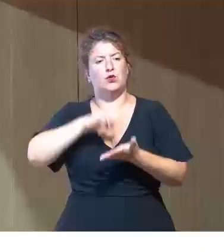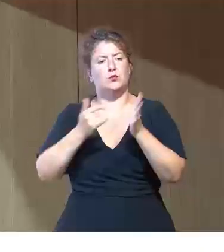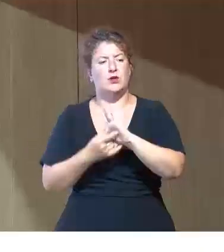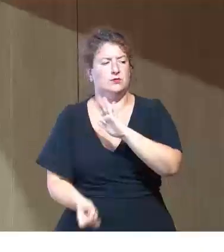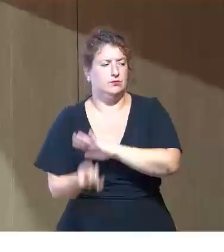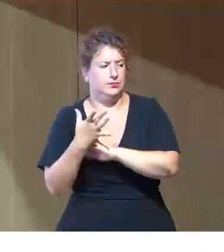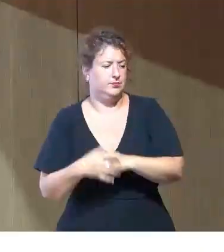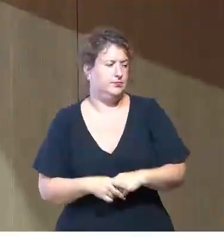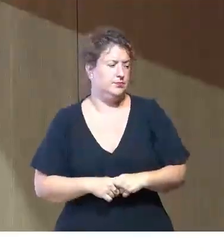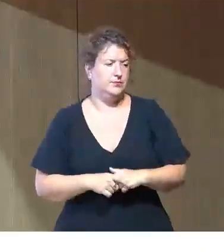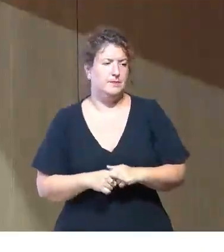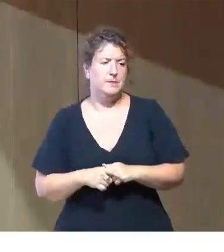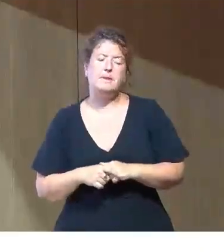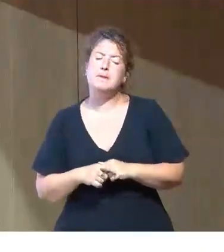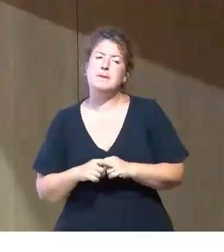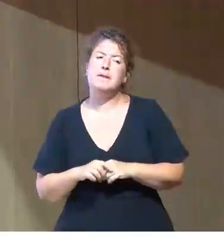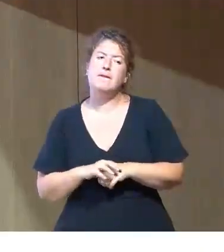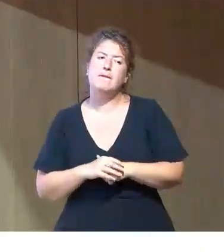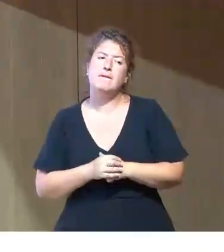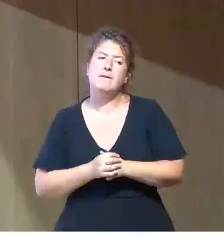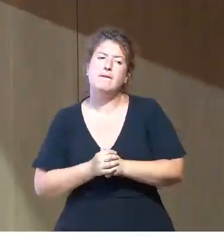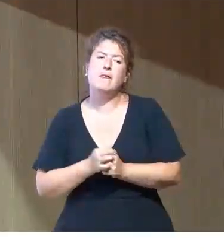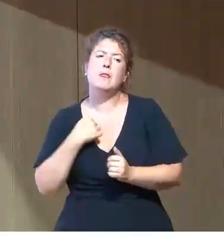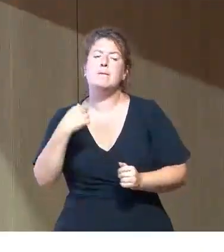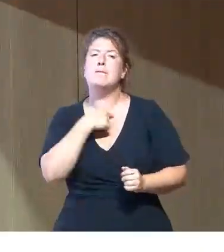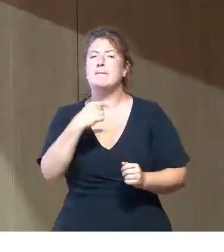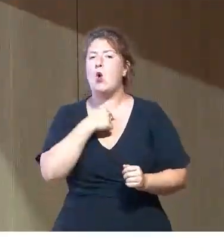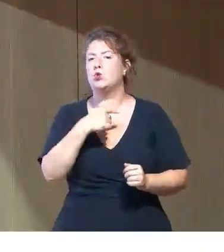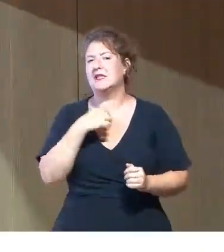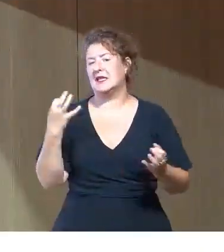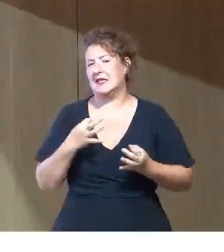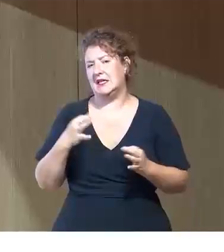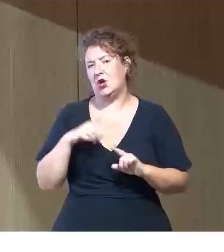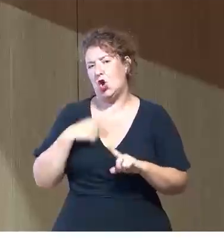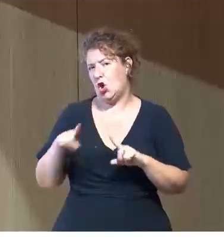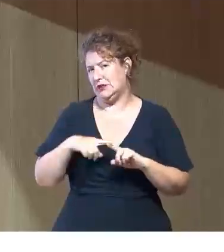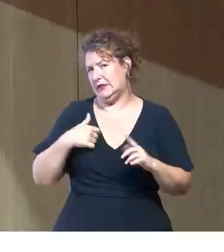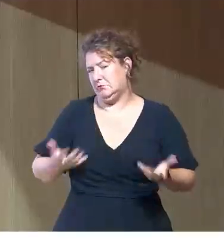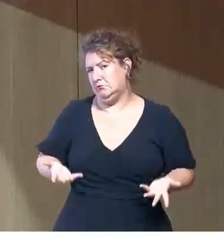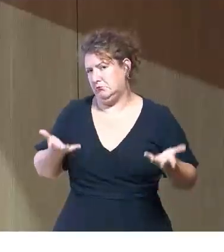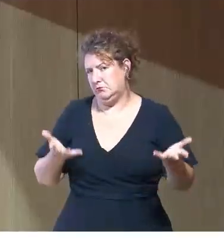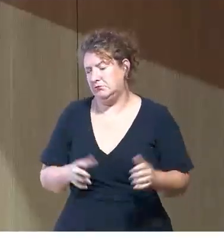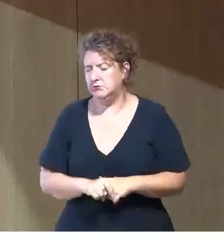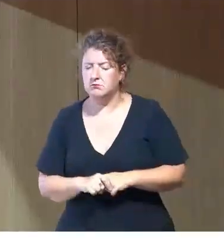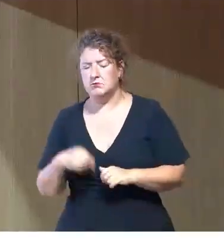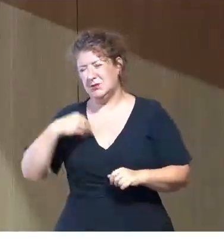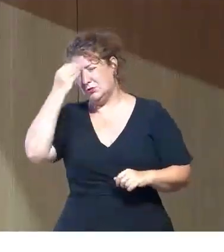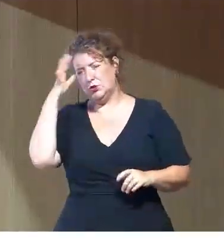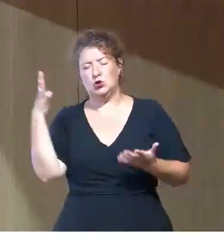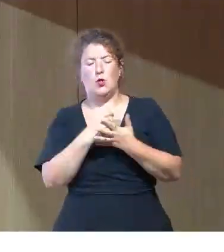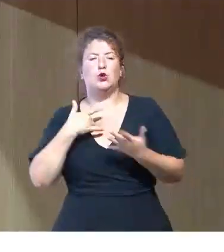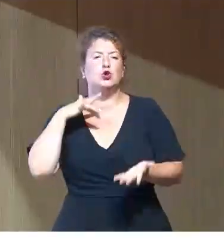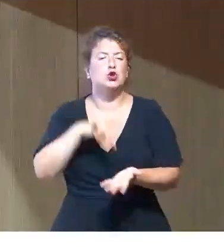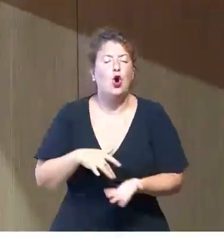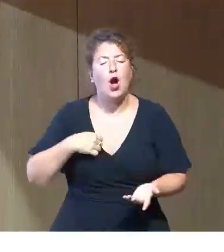Bueno yo por introducir sí que me gustaría pues poner algunas cosas no que yo creo que todos hemos visto y